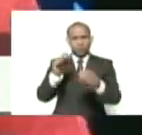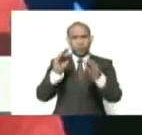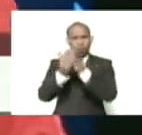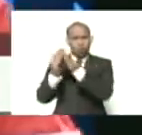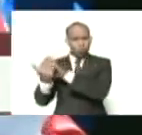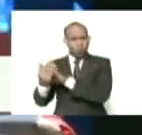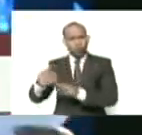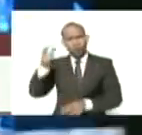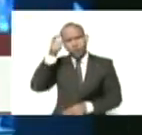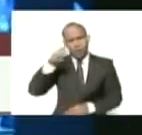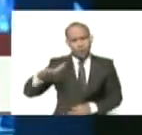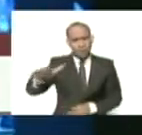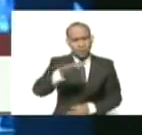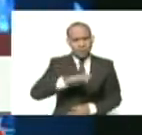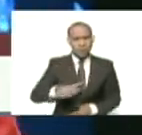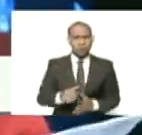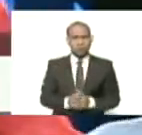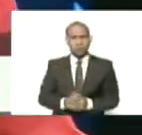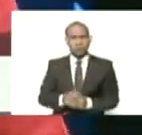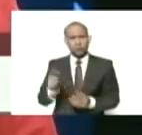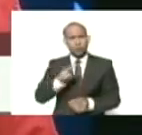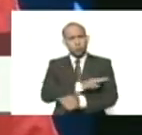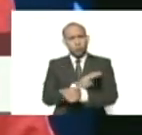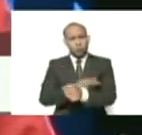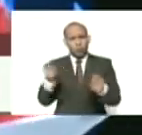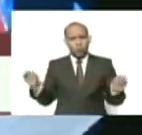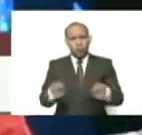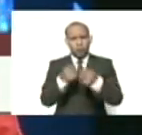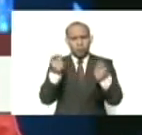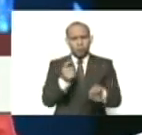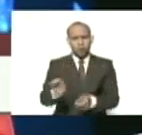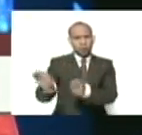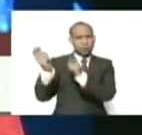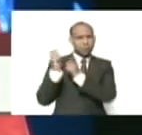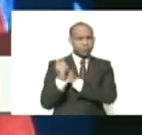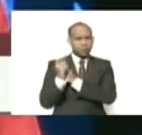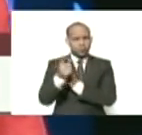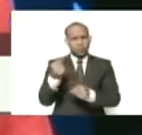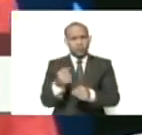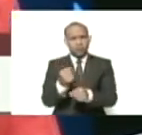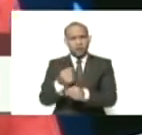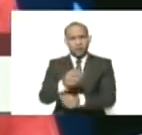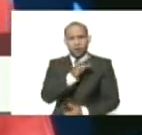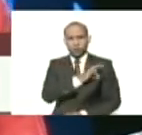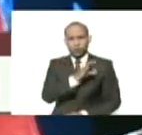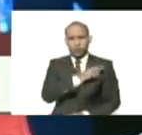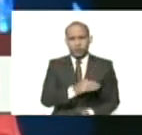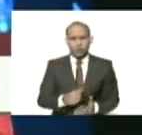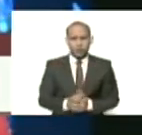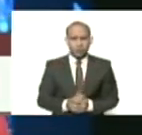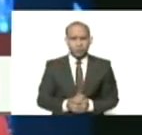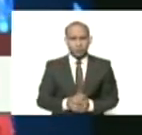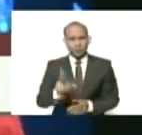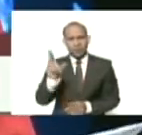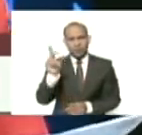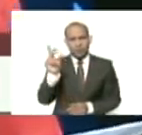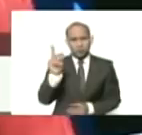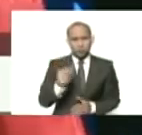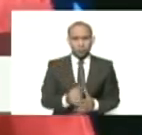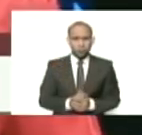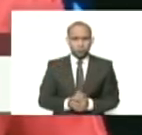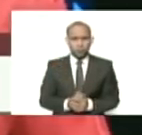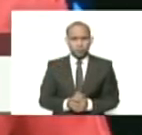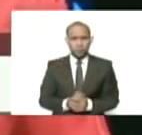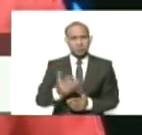los campesinos, el poder popular asuman esta gestión socialista. Segundo, sabemos que